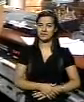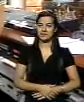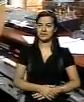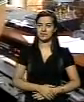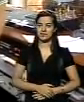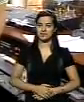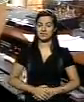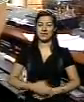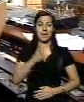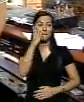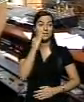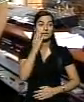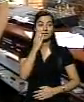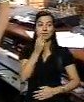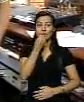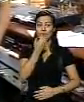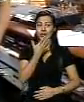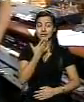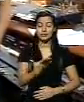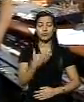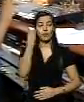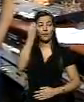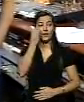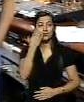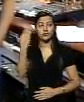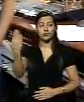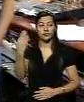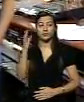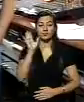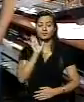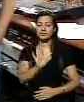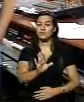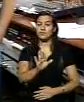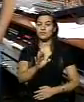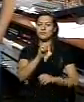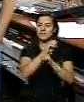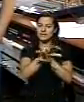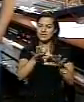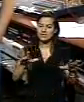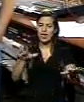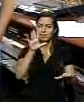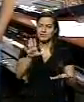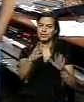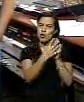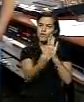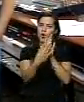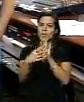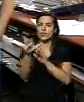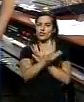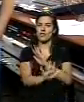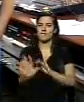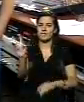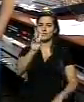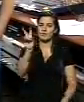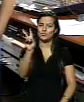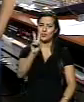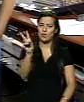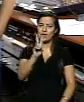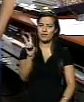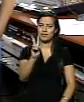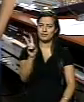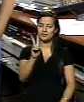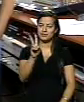excelente. Yo pienso que eso se multiplica en todo el país, en la radio, en la televisión. Y